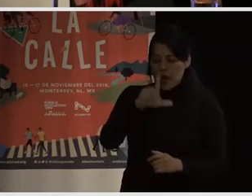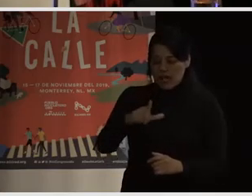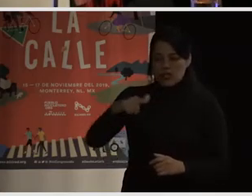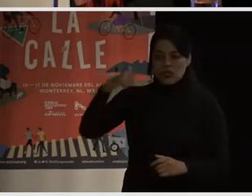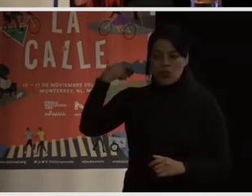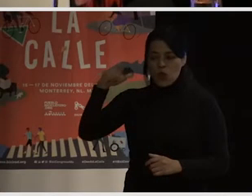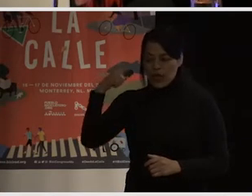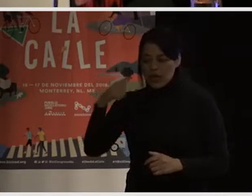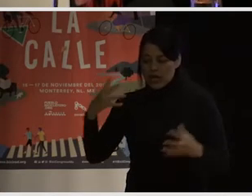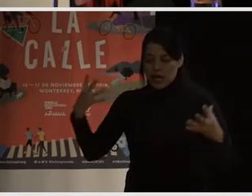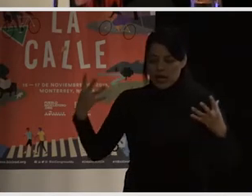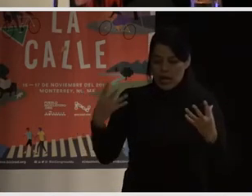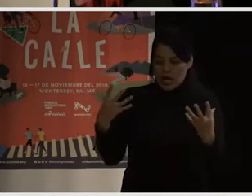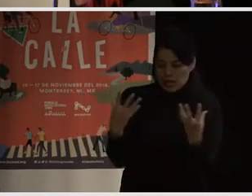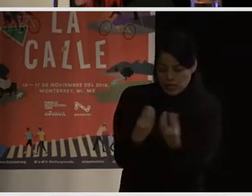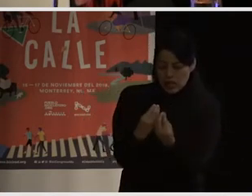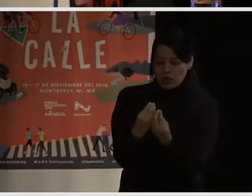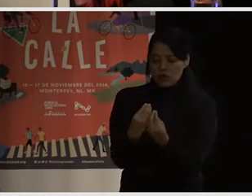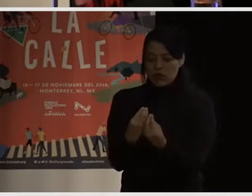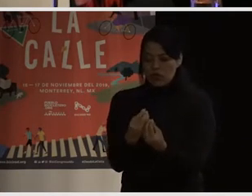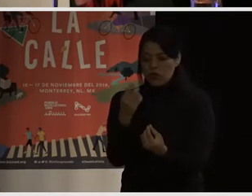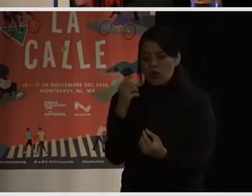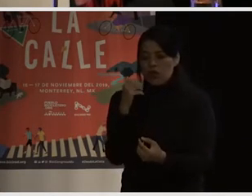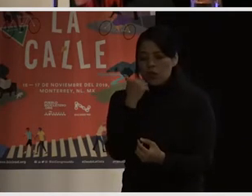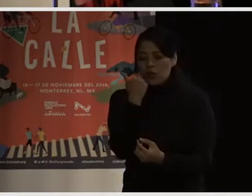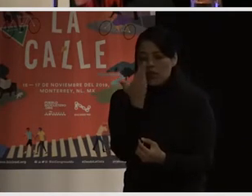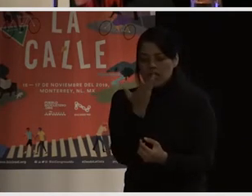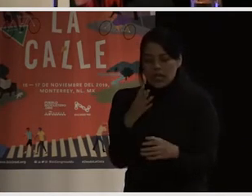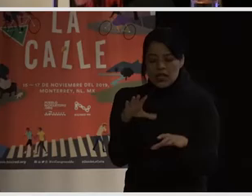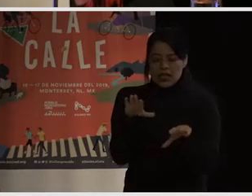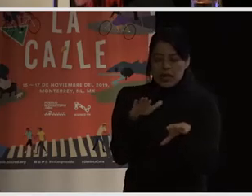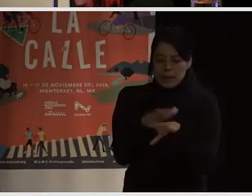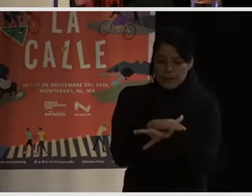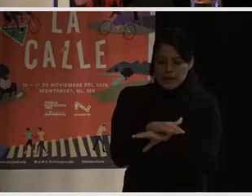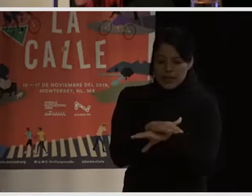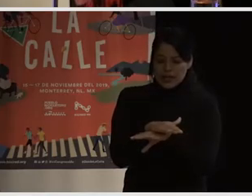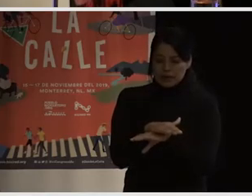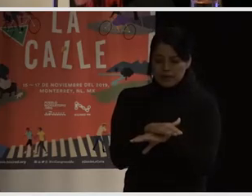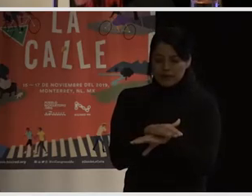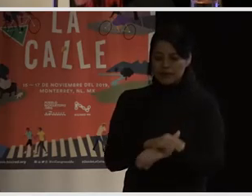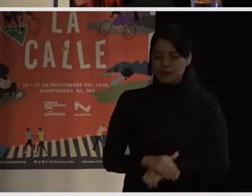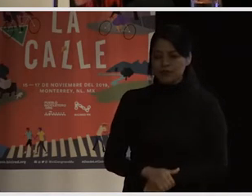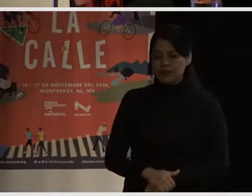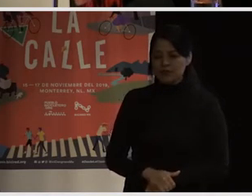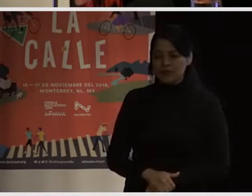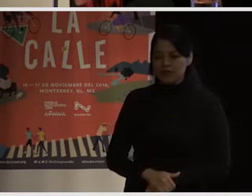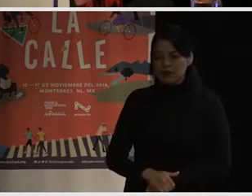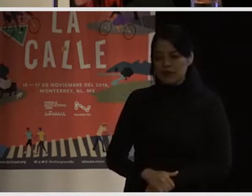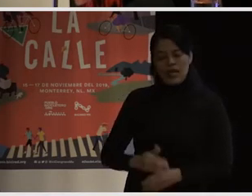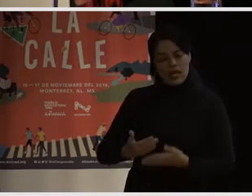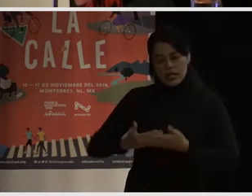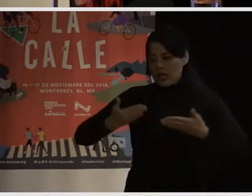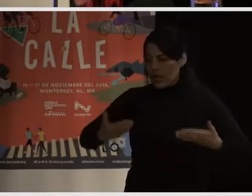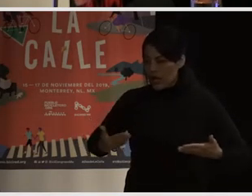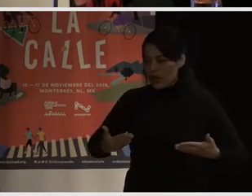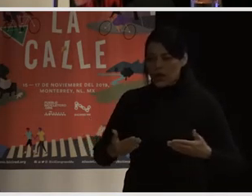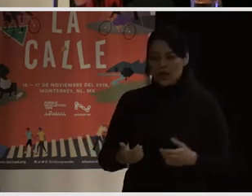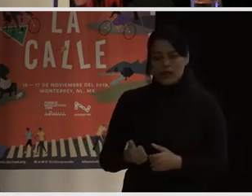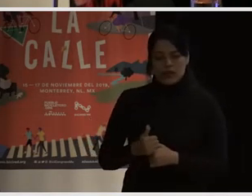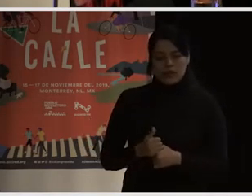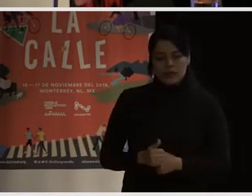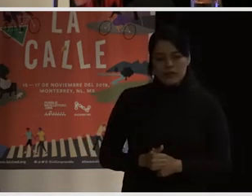apostando todo porque vamos a cambiar eso es muy romántico habría no decir pero bueno pasando a la dinámica